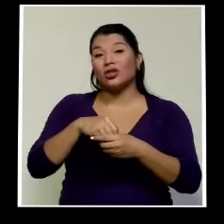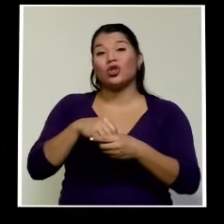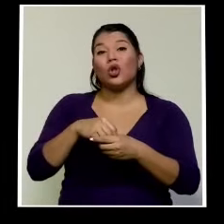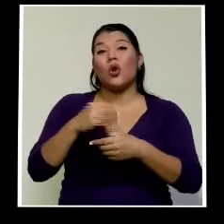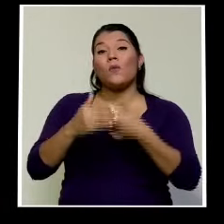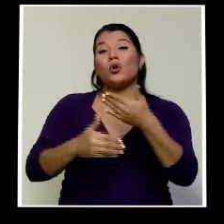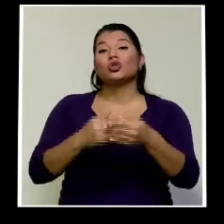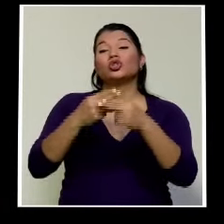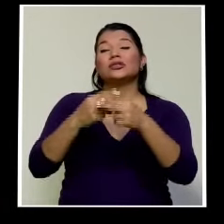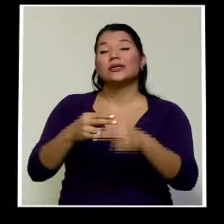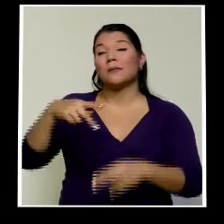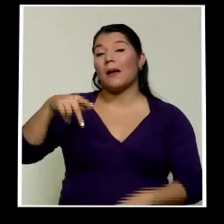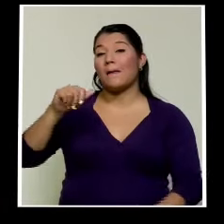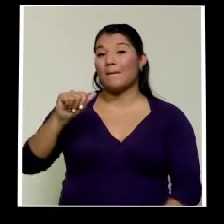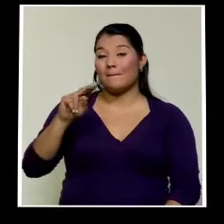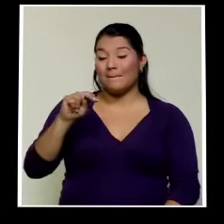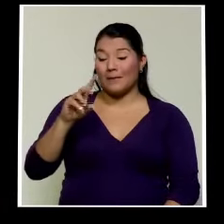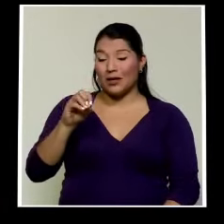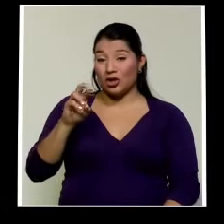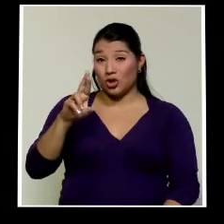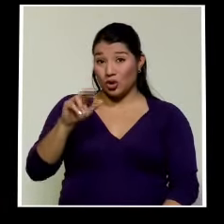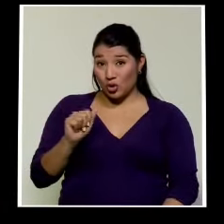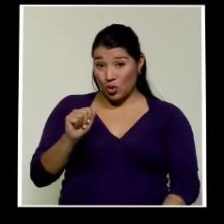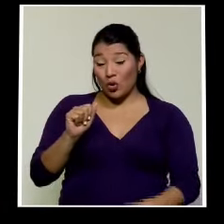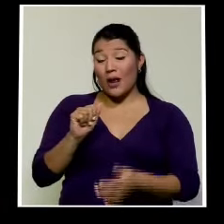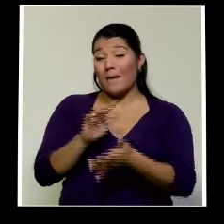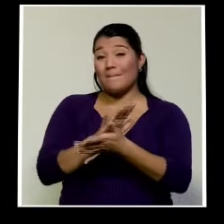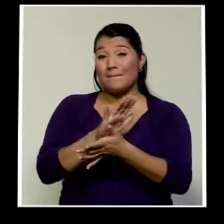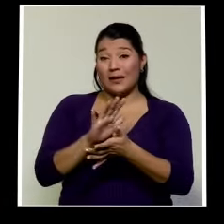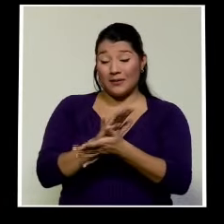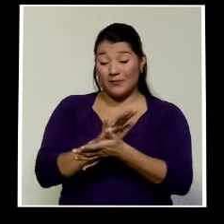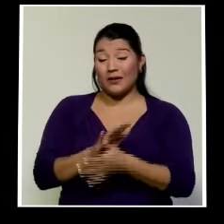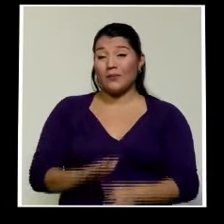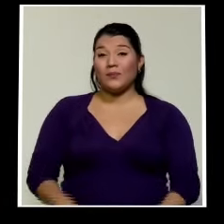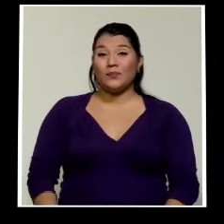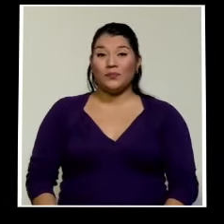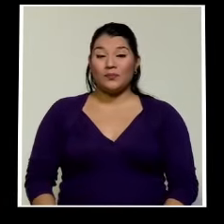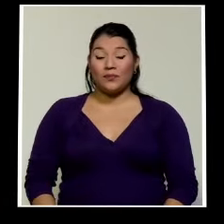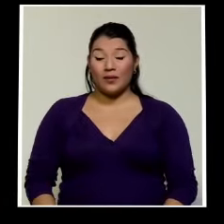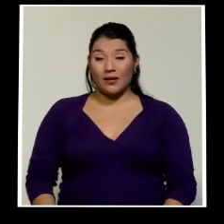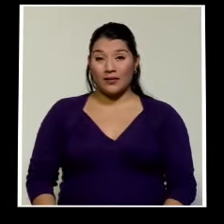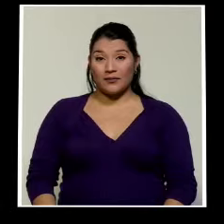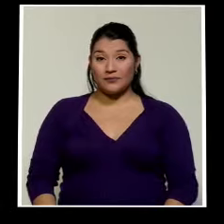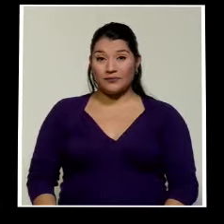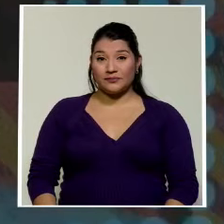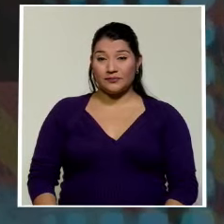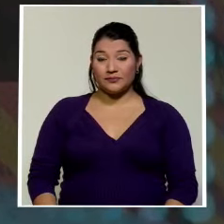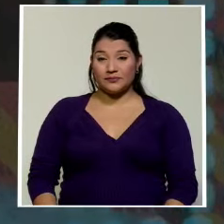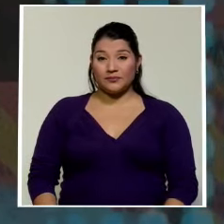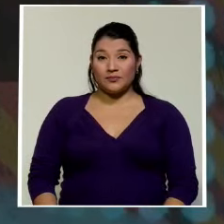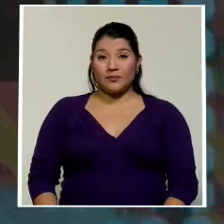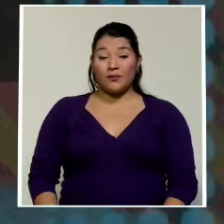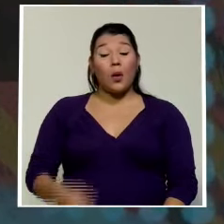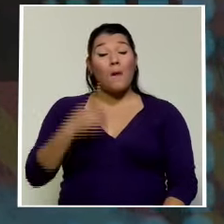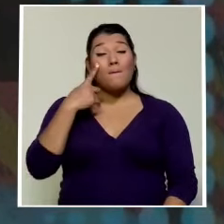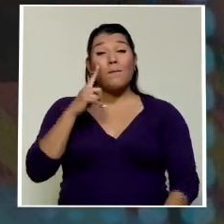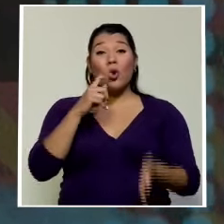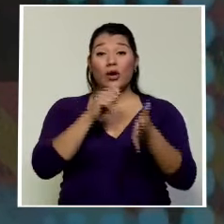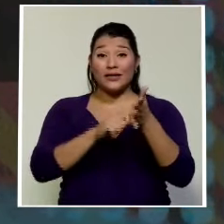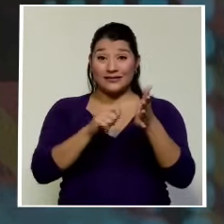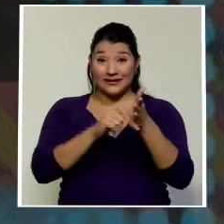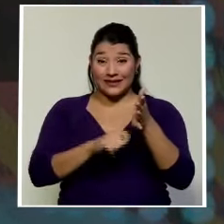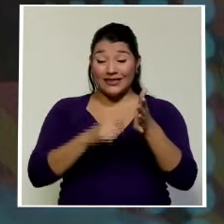el Consorcio Internacional de Periodistas de Investigación, dado a conocer este domingo. Por escrito,